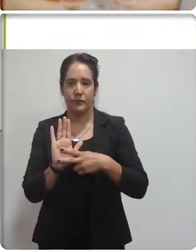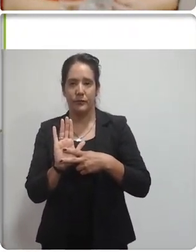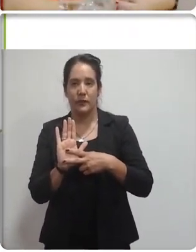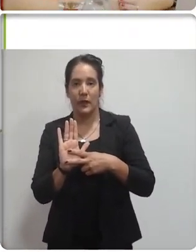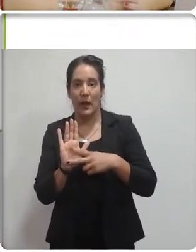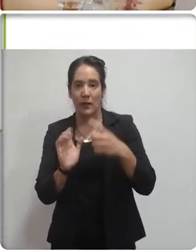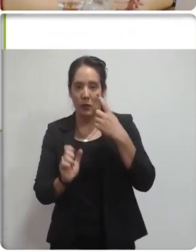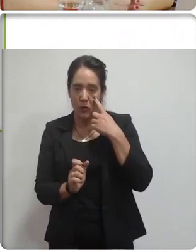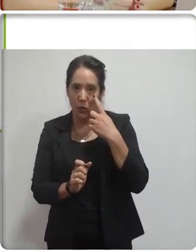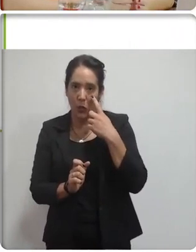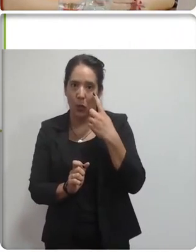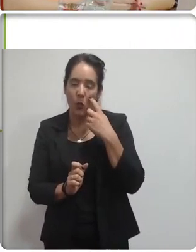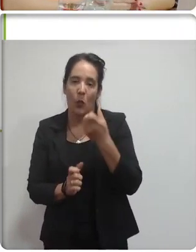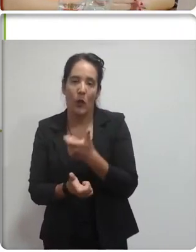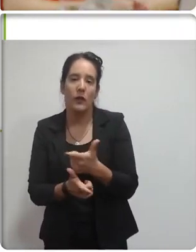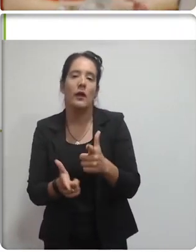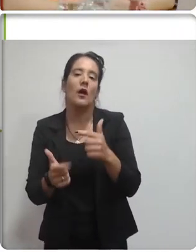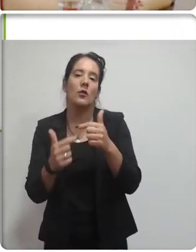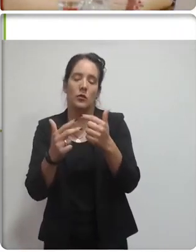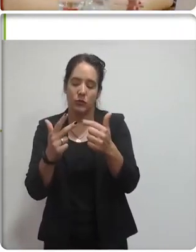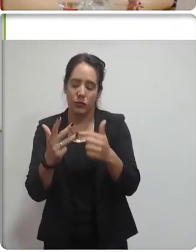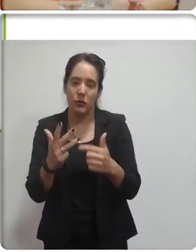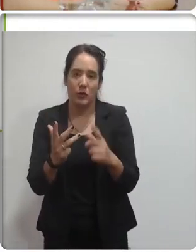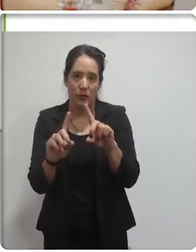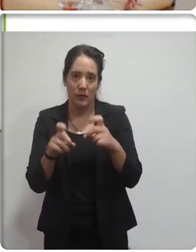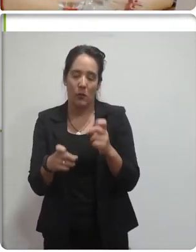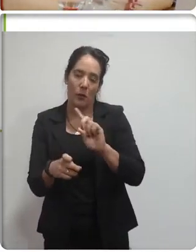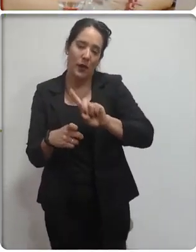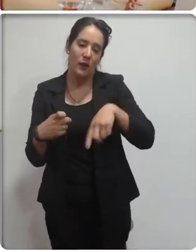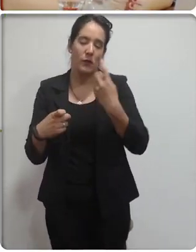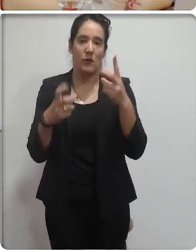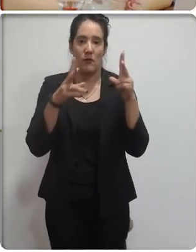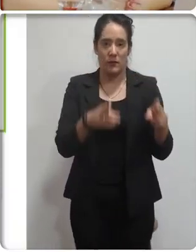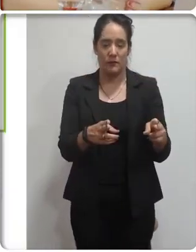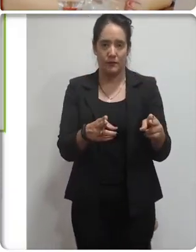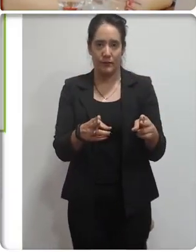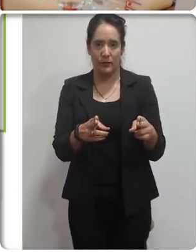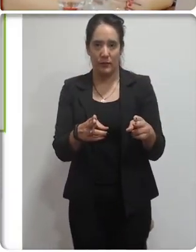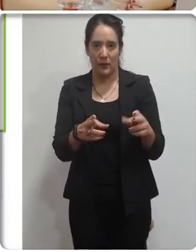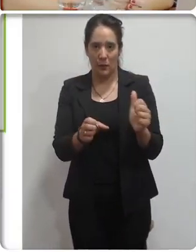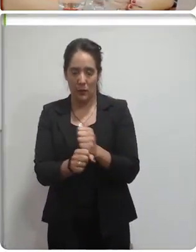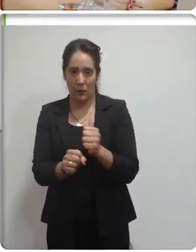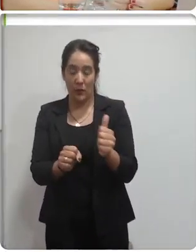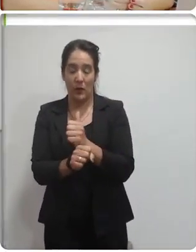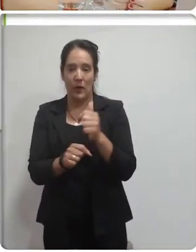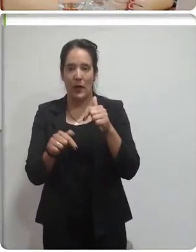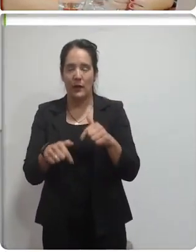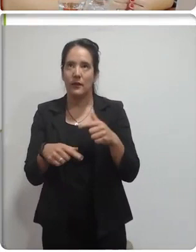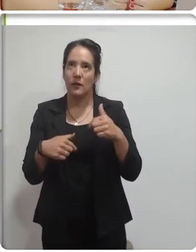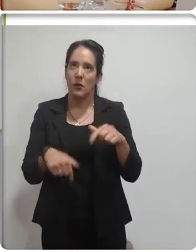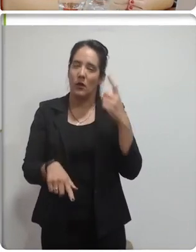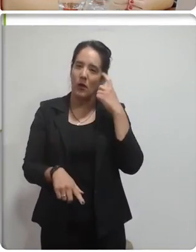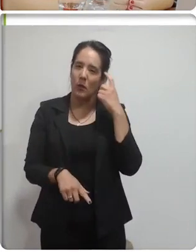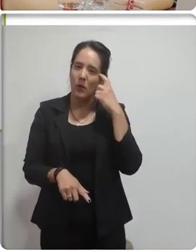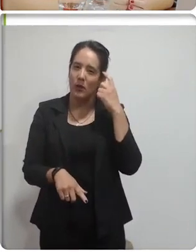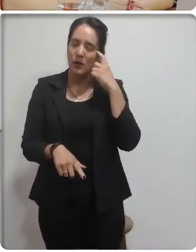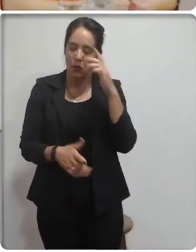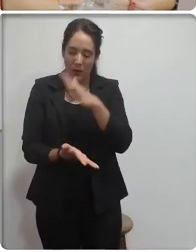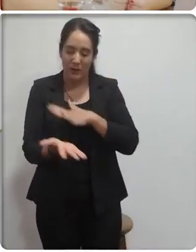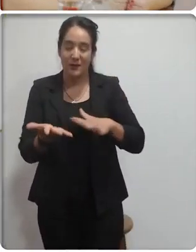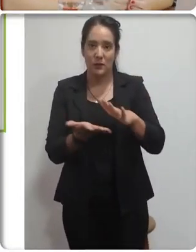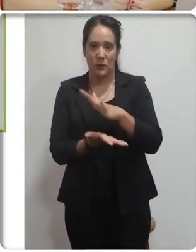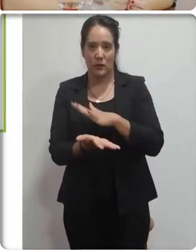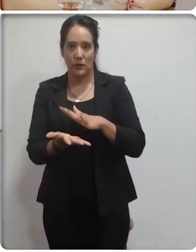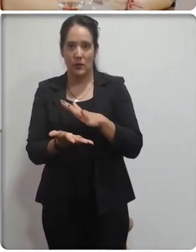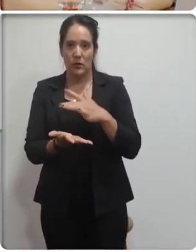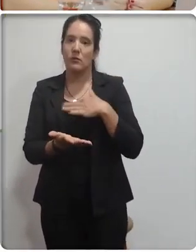identificar la estructura de soporte institucional necesarias para las siguientes fases. Aquí un poco lo que surge también del diagnóstico de situación, que es